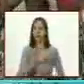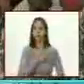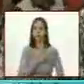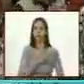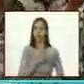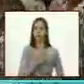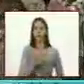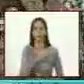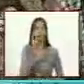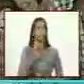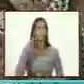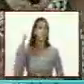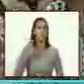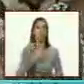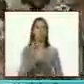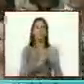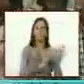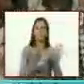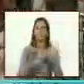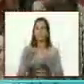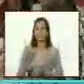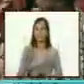una popularidad del